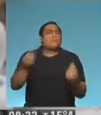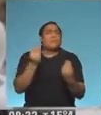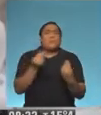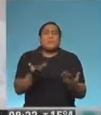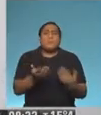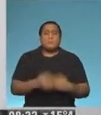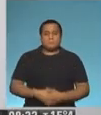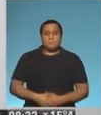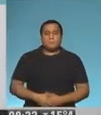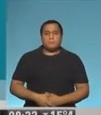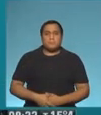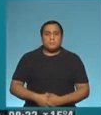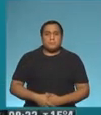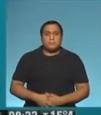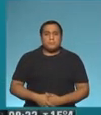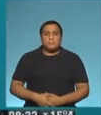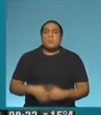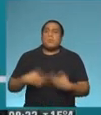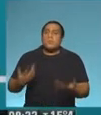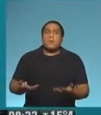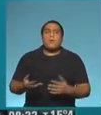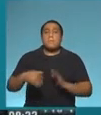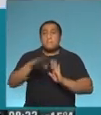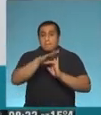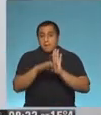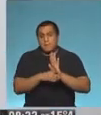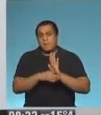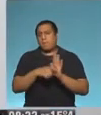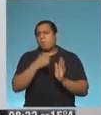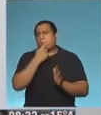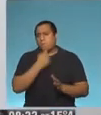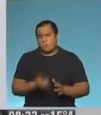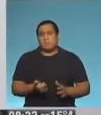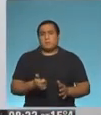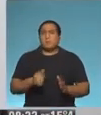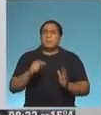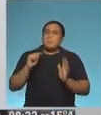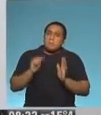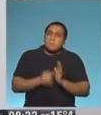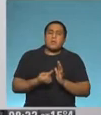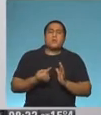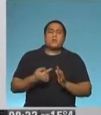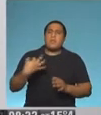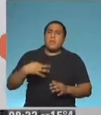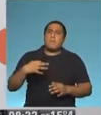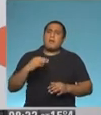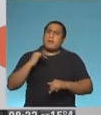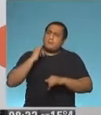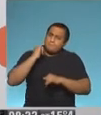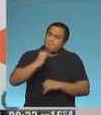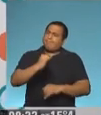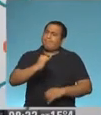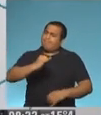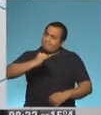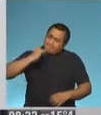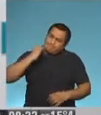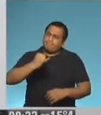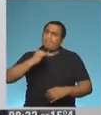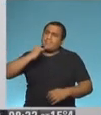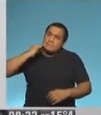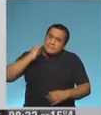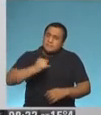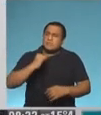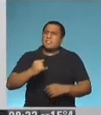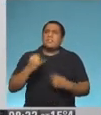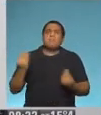Alberto? Bueno, las medidas son simples, pero tenemos que insistir con ellas y se trata